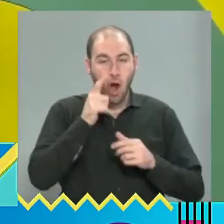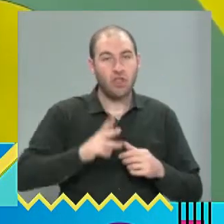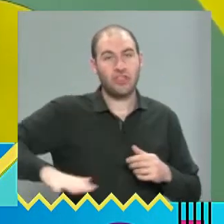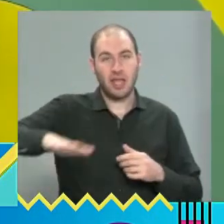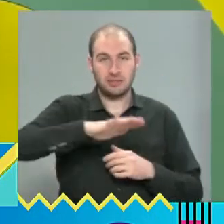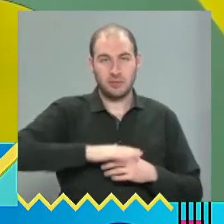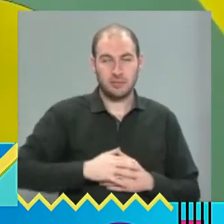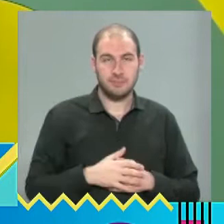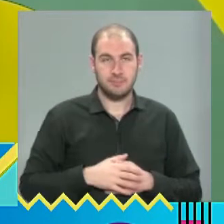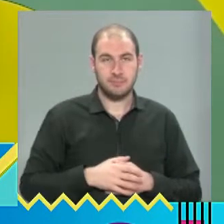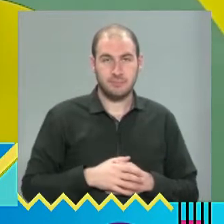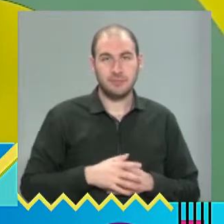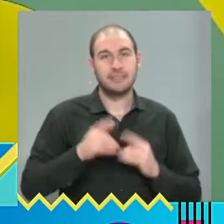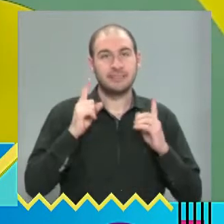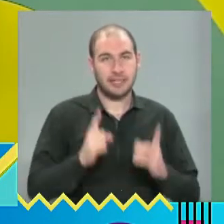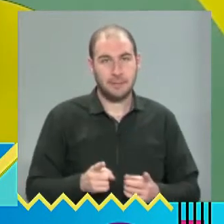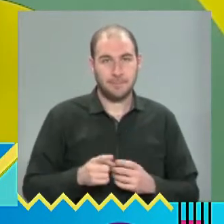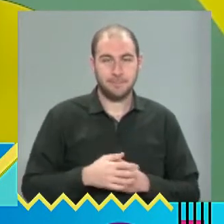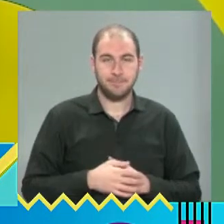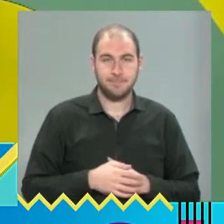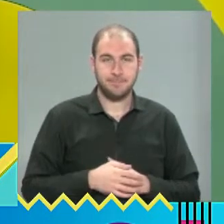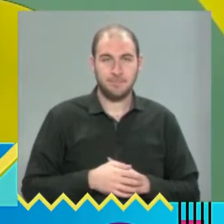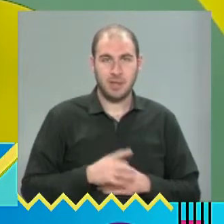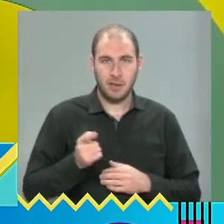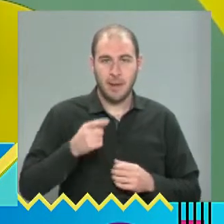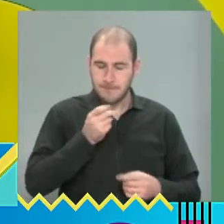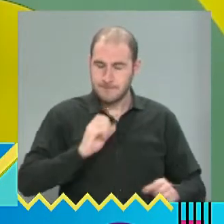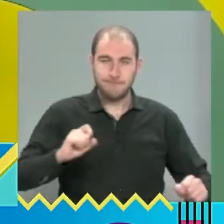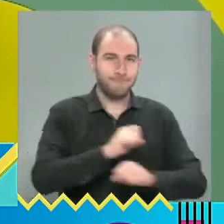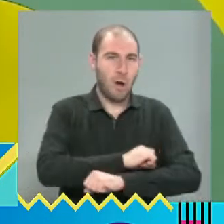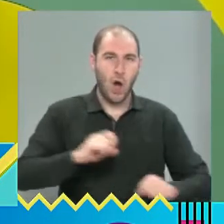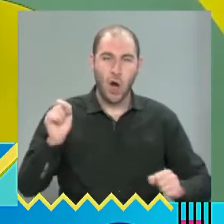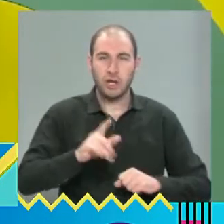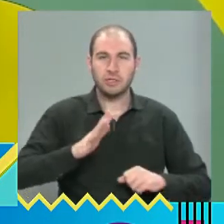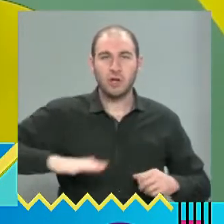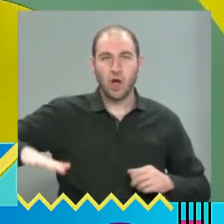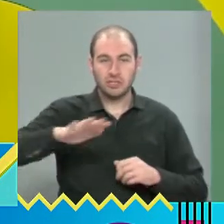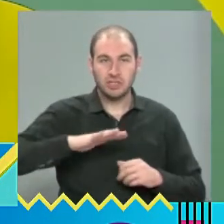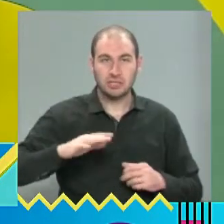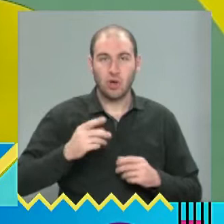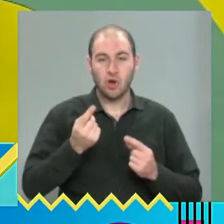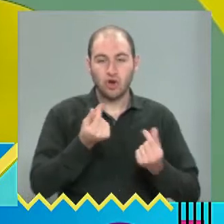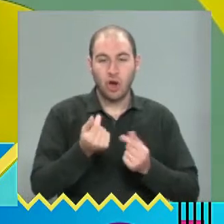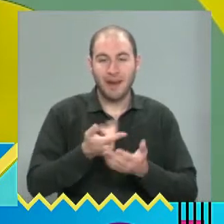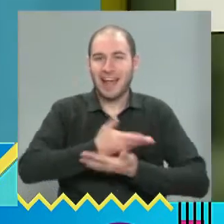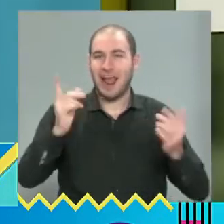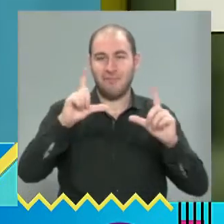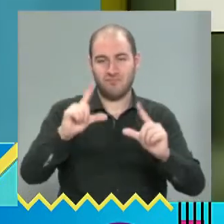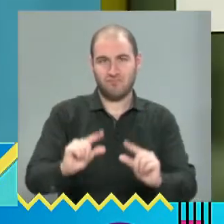contexto que es lo que también está explotando en esta situación, que hay un contexto de baja del consumo